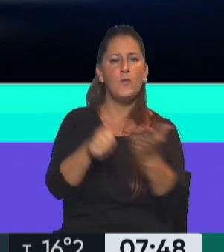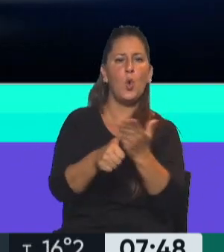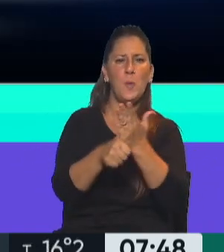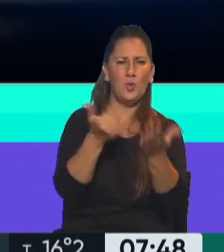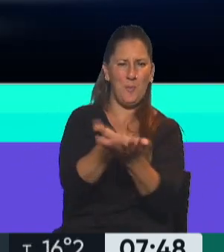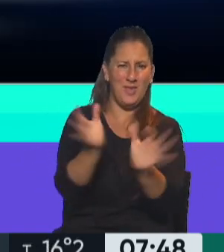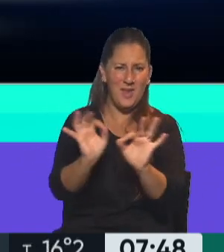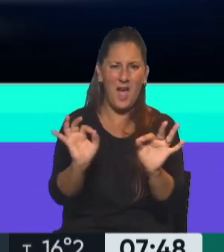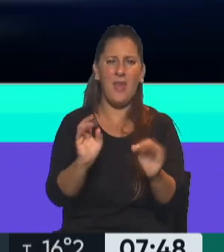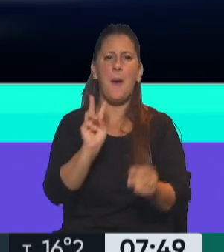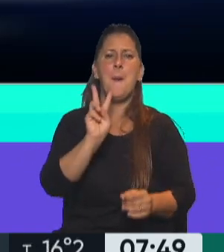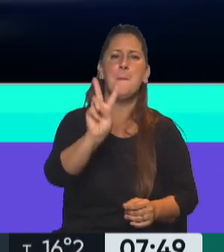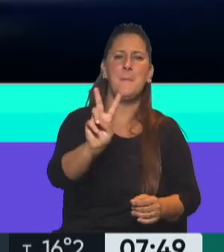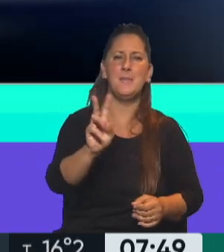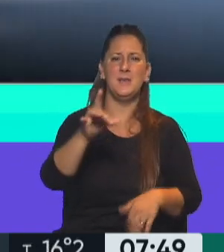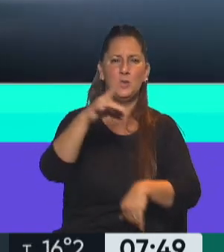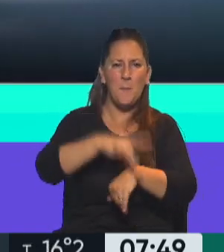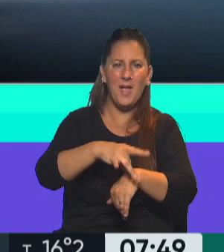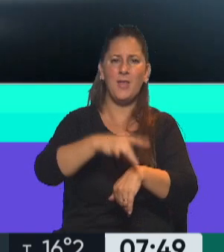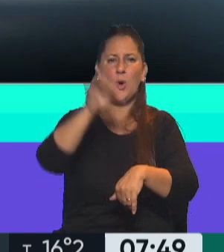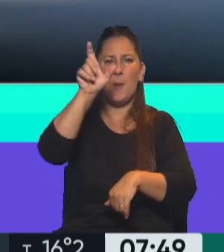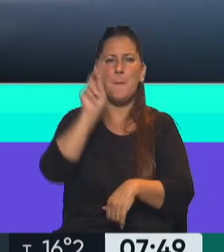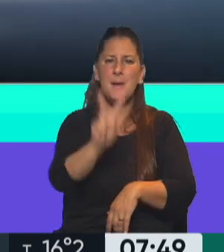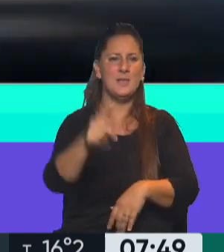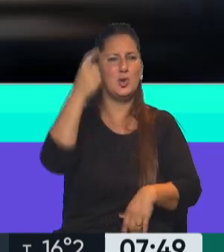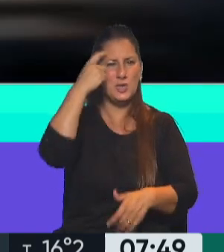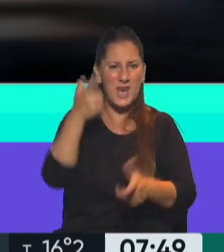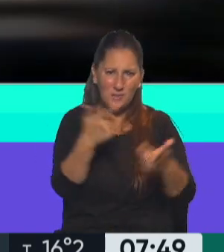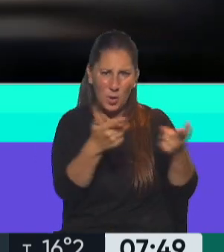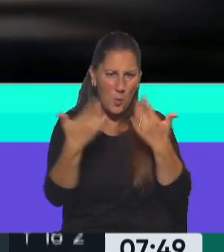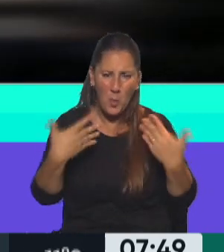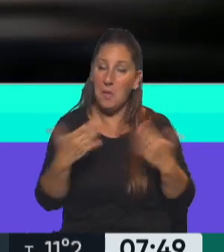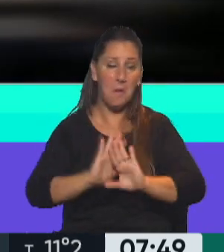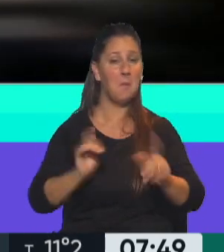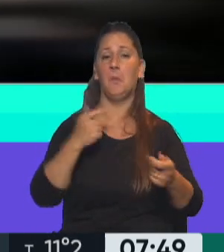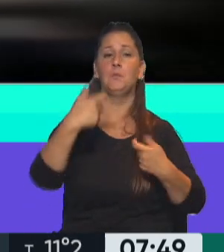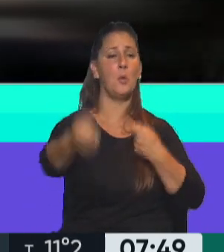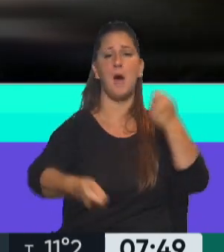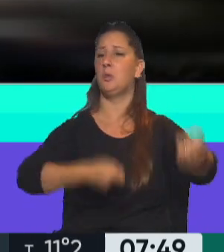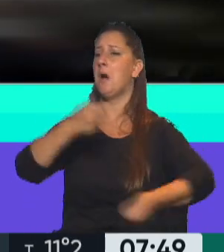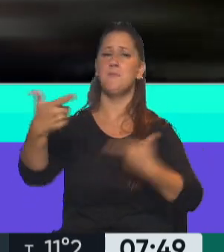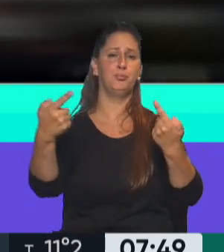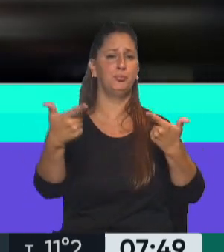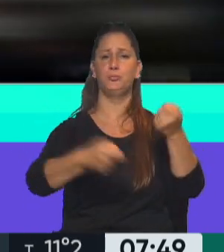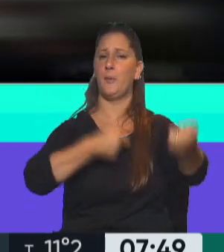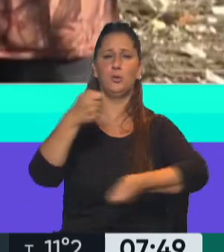sin pedir el permiso médico, psiquiátrico para manejar el arma. Él reparte armas